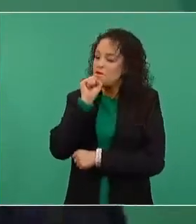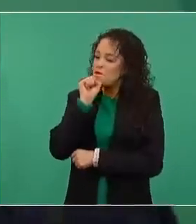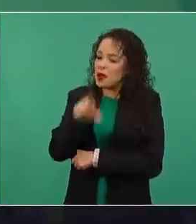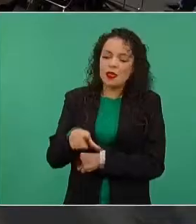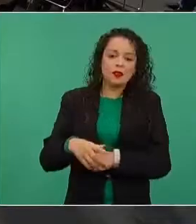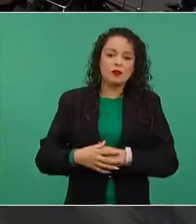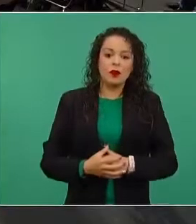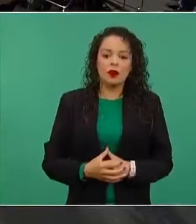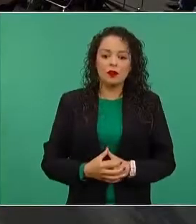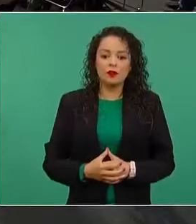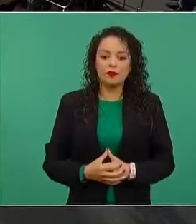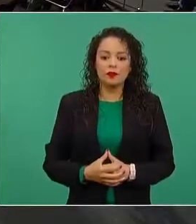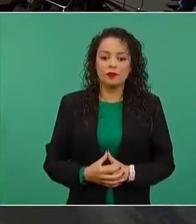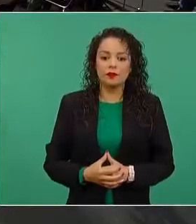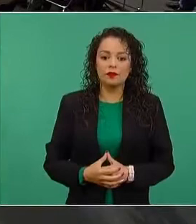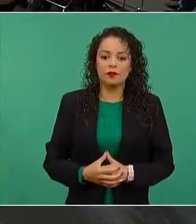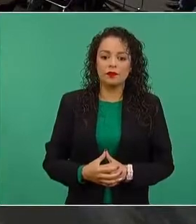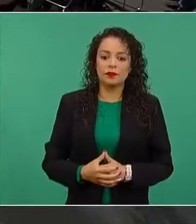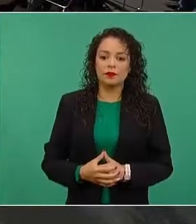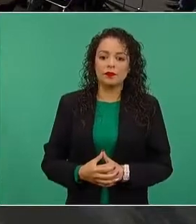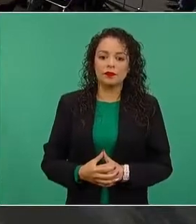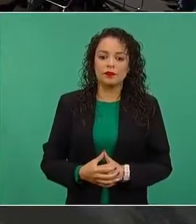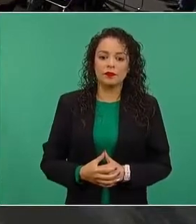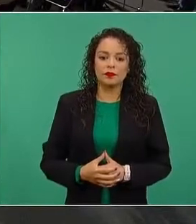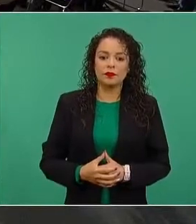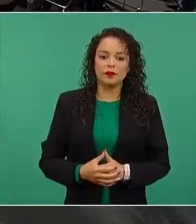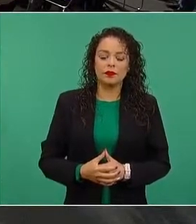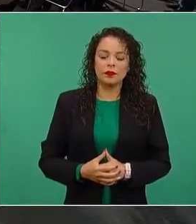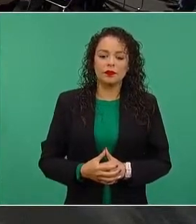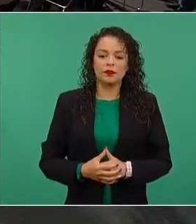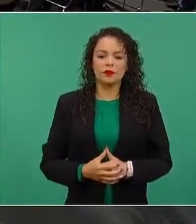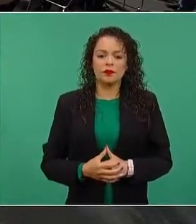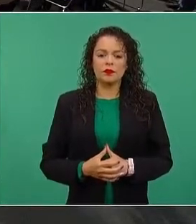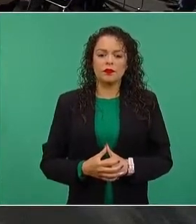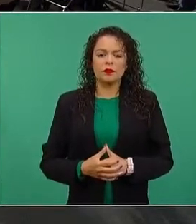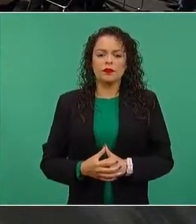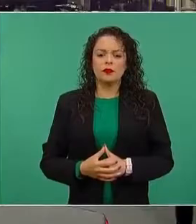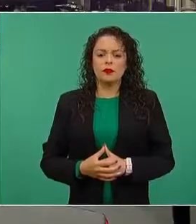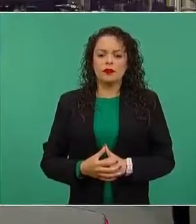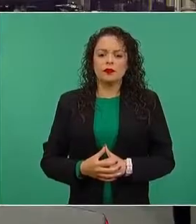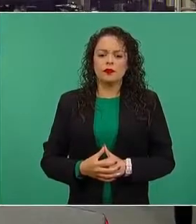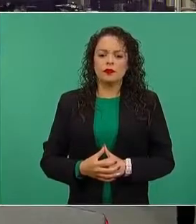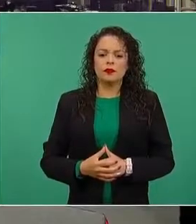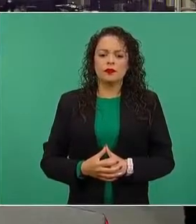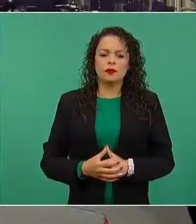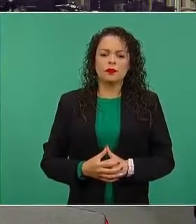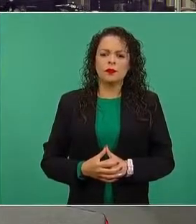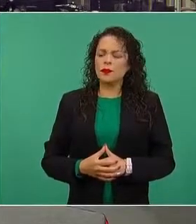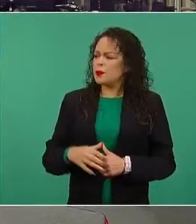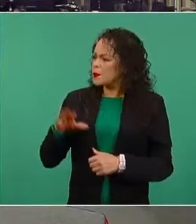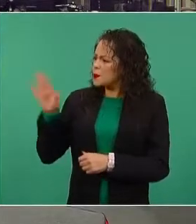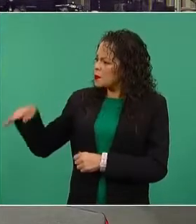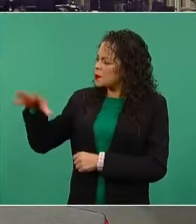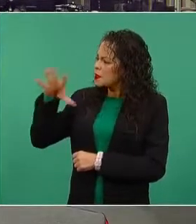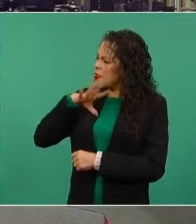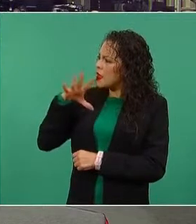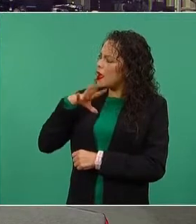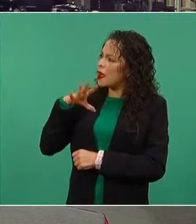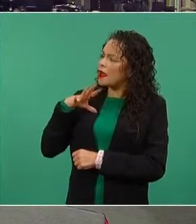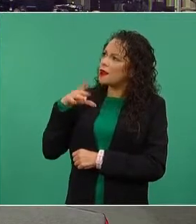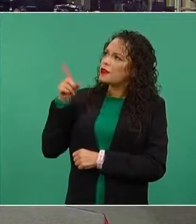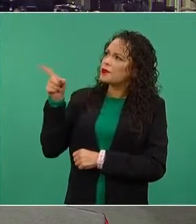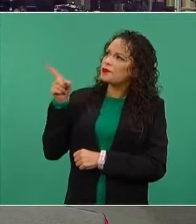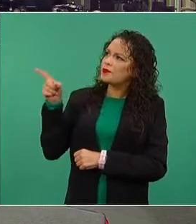Creo que hay una gráfica de lo que él